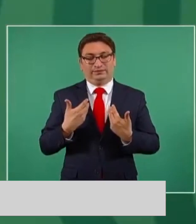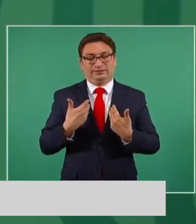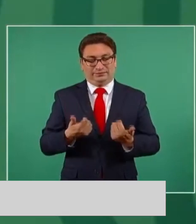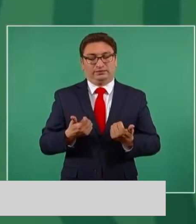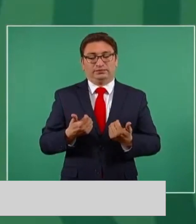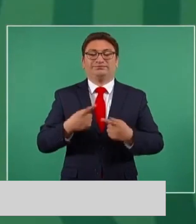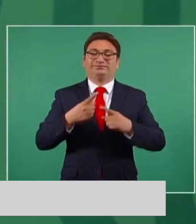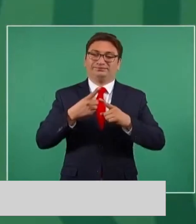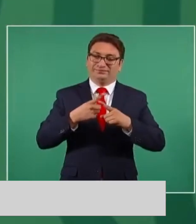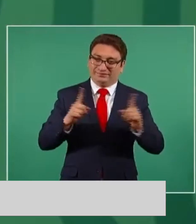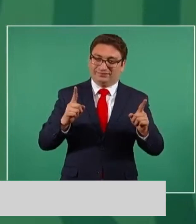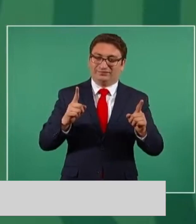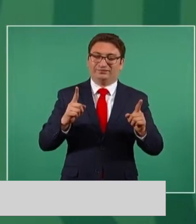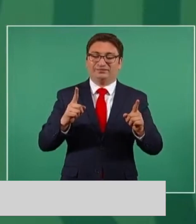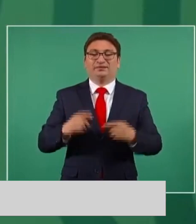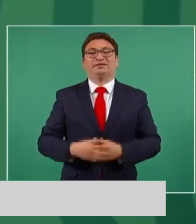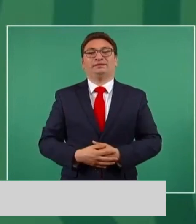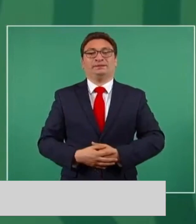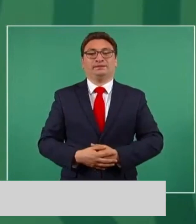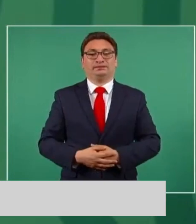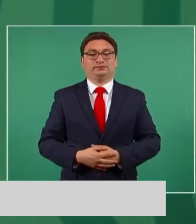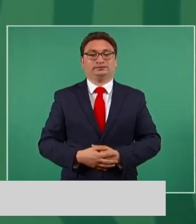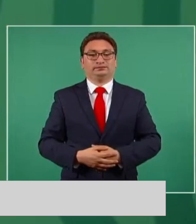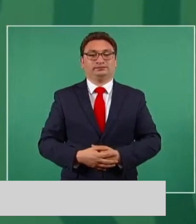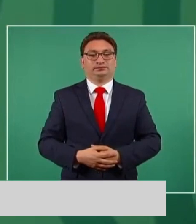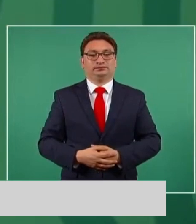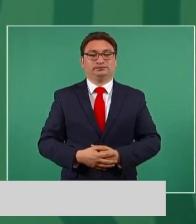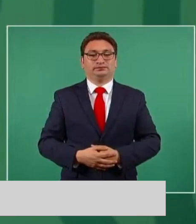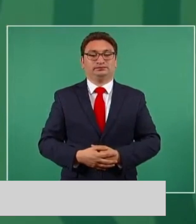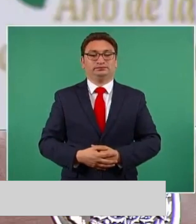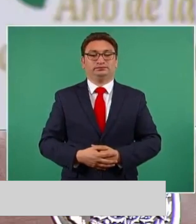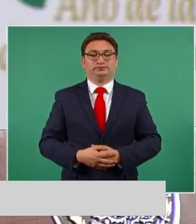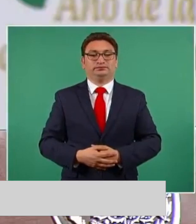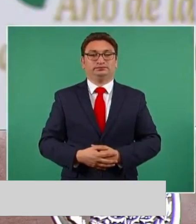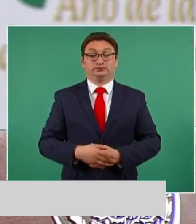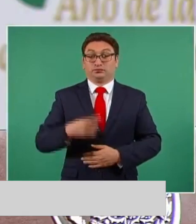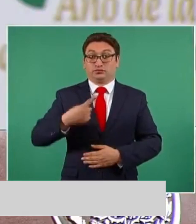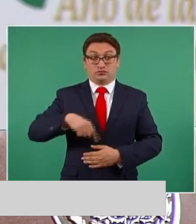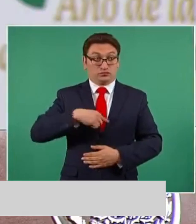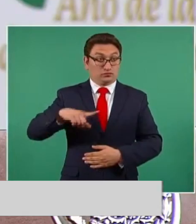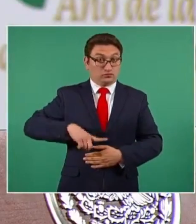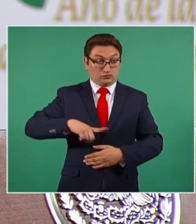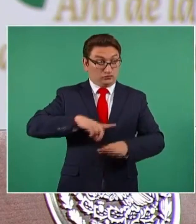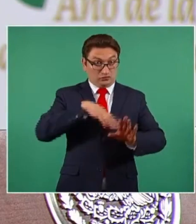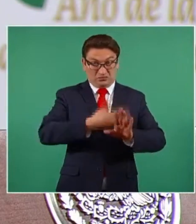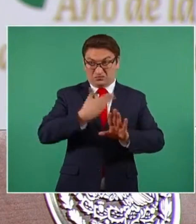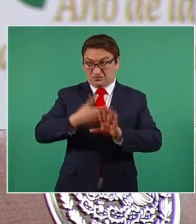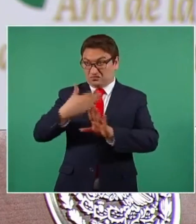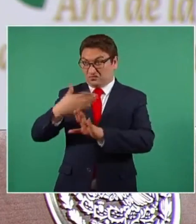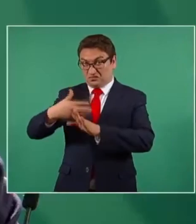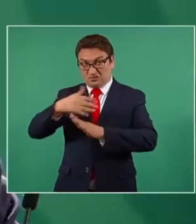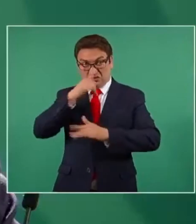ni tampoco aspirar a ser fifí. El presidente sabrá que el 70% de la clase media es de